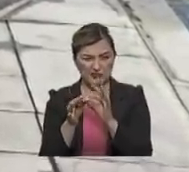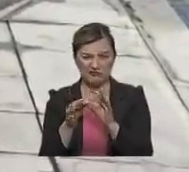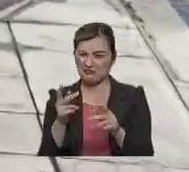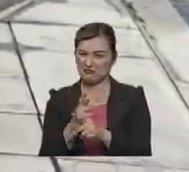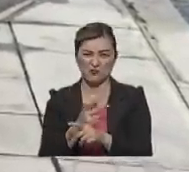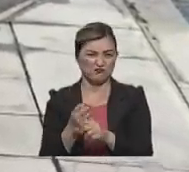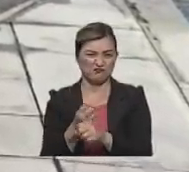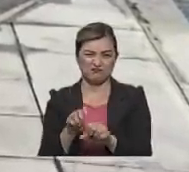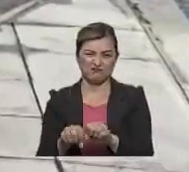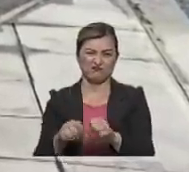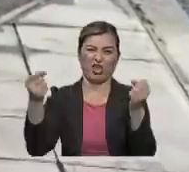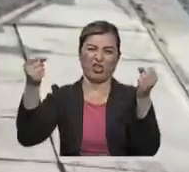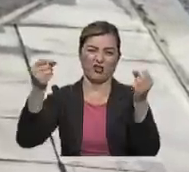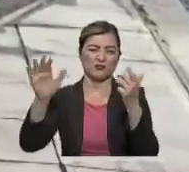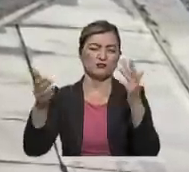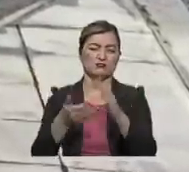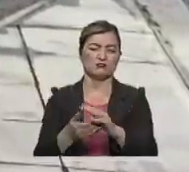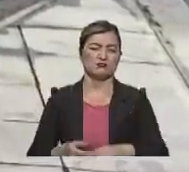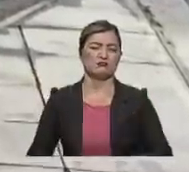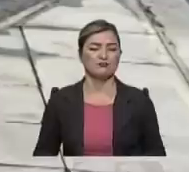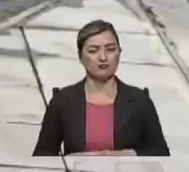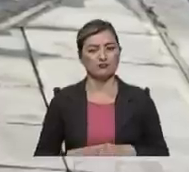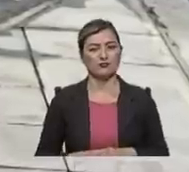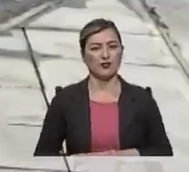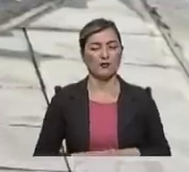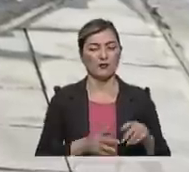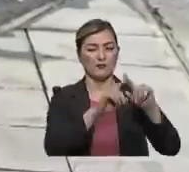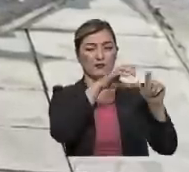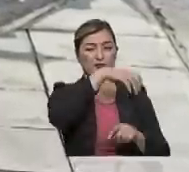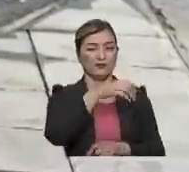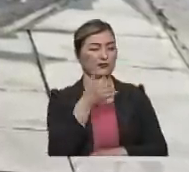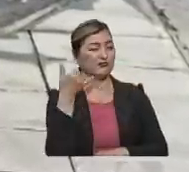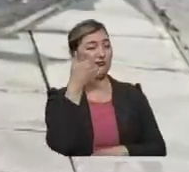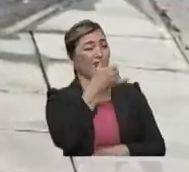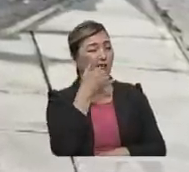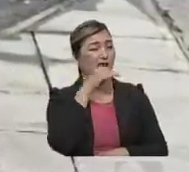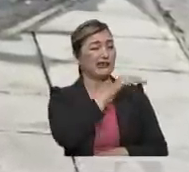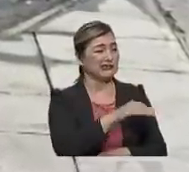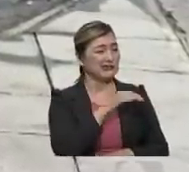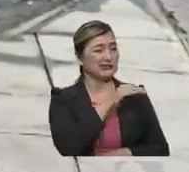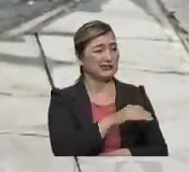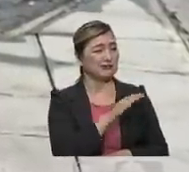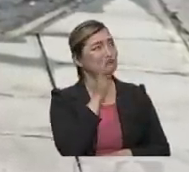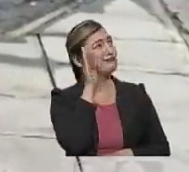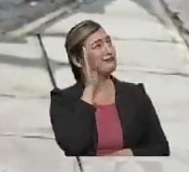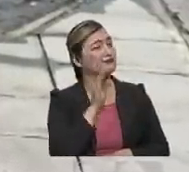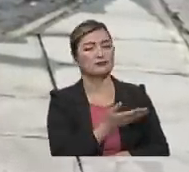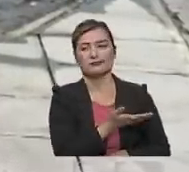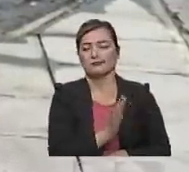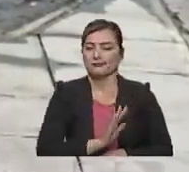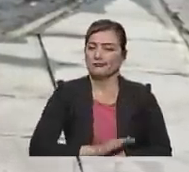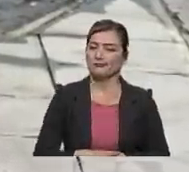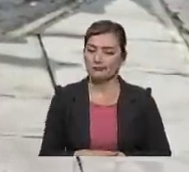al poco tiempo nuevamente se rompió la tubería y a pesar de las llamadas a la empresa de agua potable, su pedido no es escuchado. Exigen a la